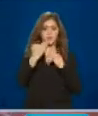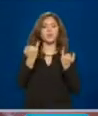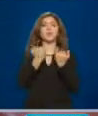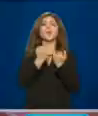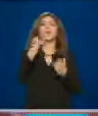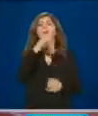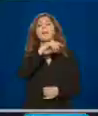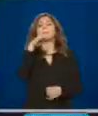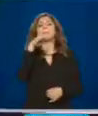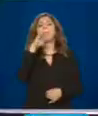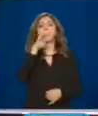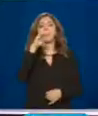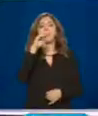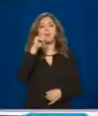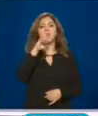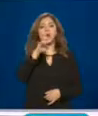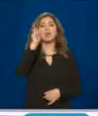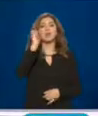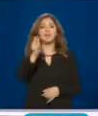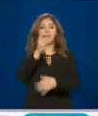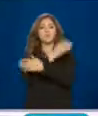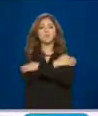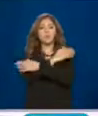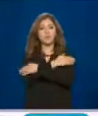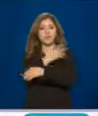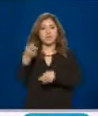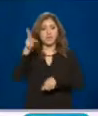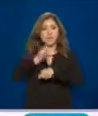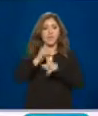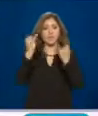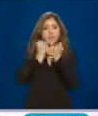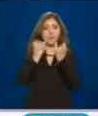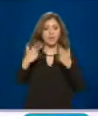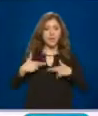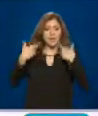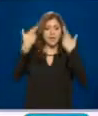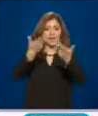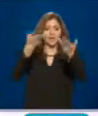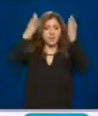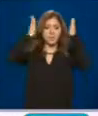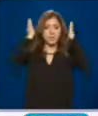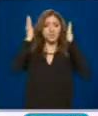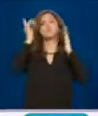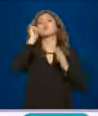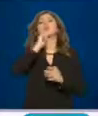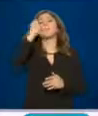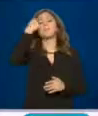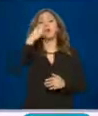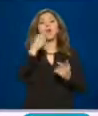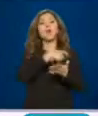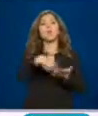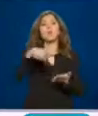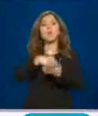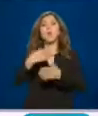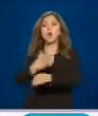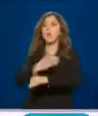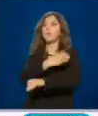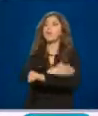lindo. ya las Manolas los podemos felicitar y además regalarles una mulita y comprar muchos para nuestros compañeros de